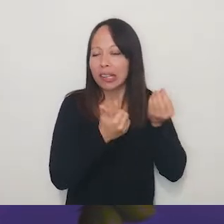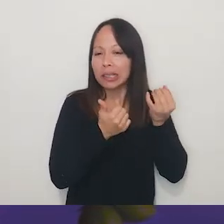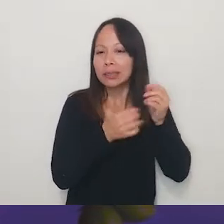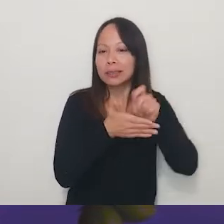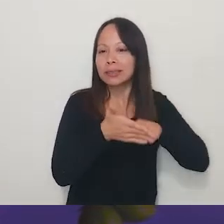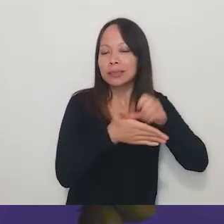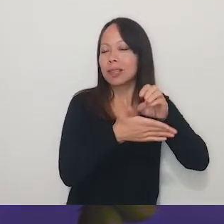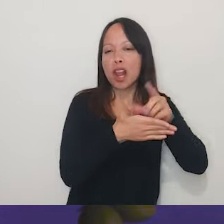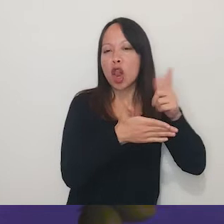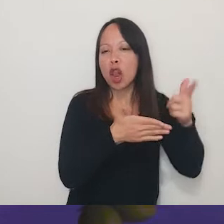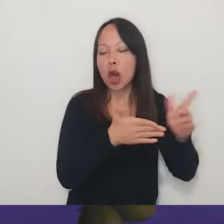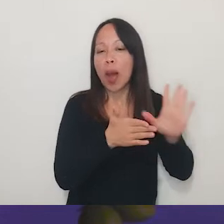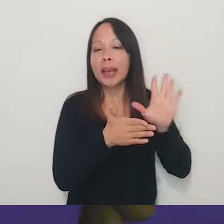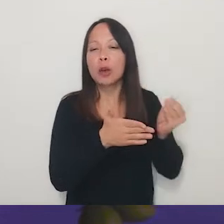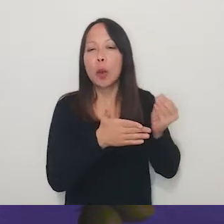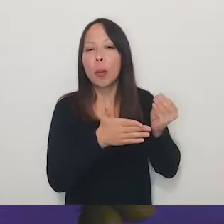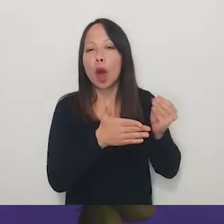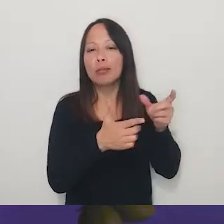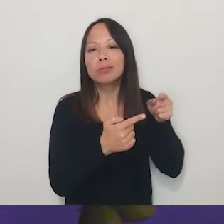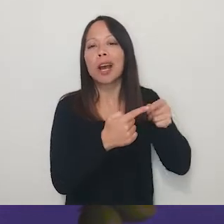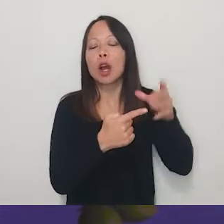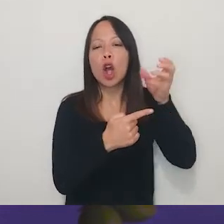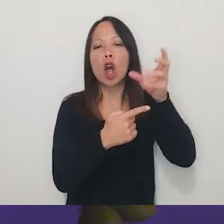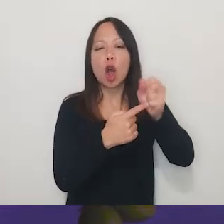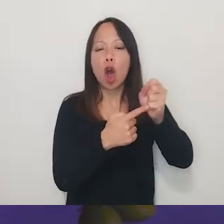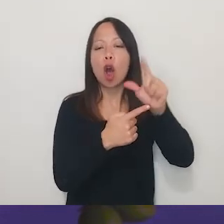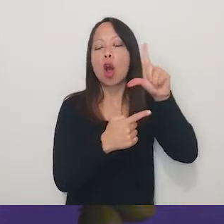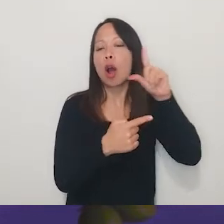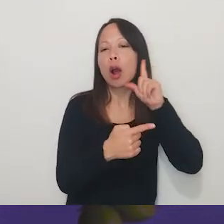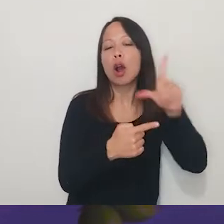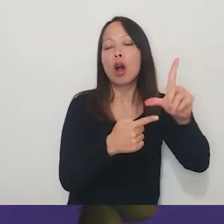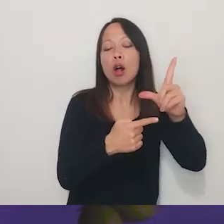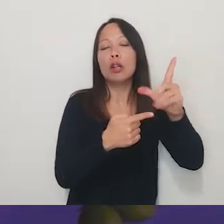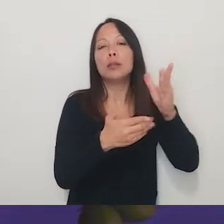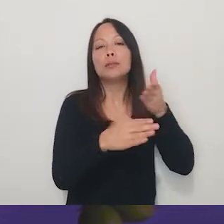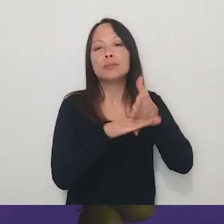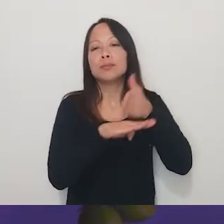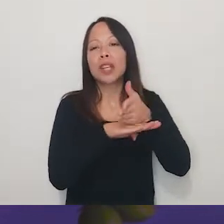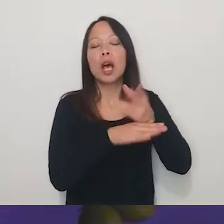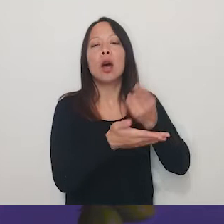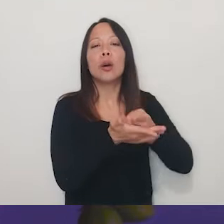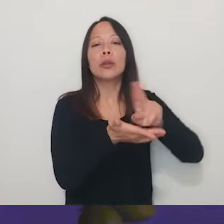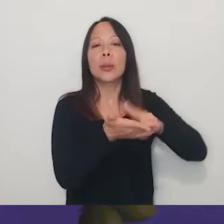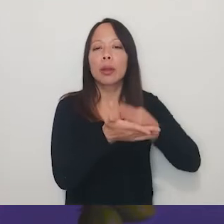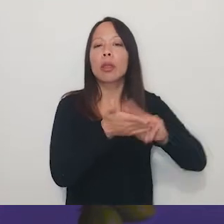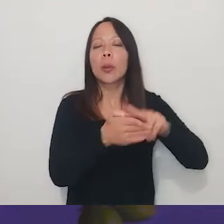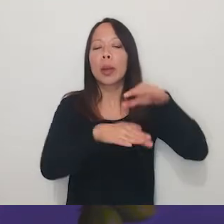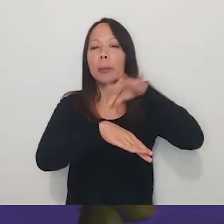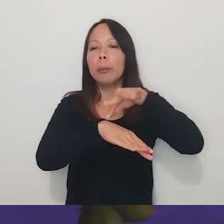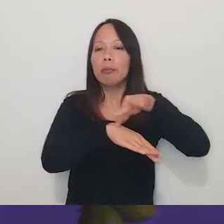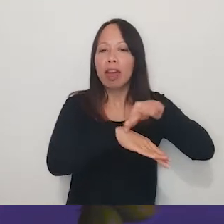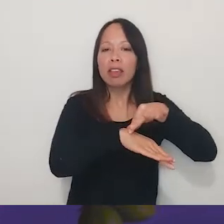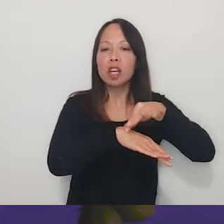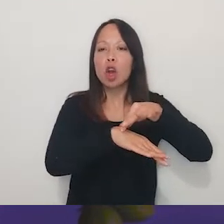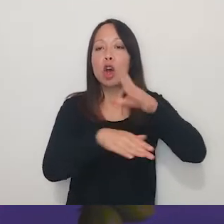está en ellos el diagnóstico y bueno, es complejo. Empieza a haber derivaciones y consultas repetidas, ya más dirigidas a